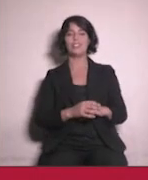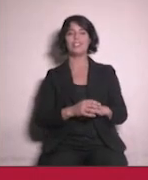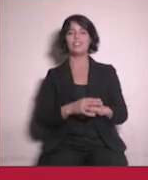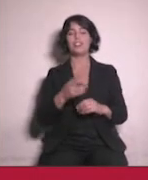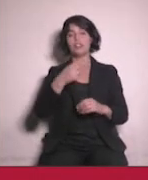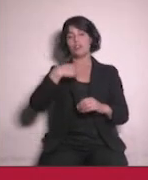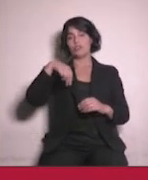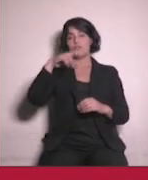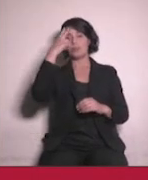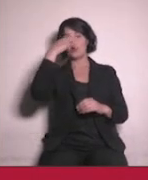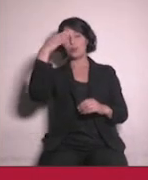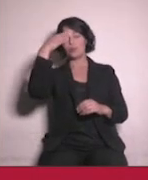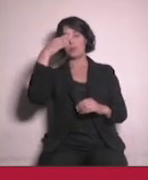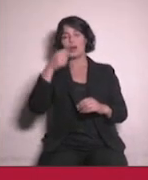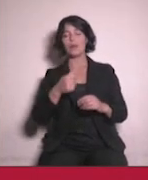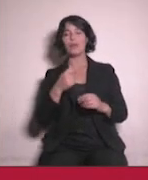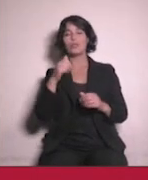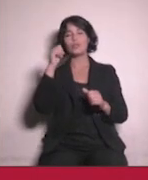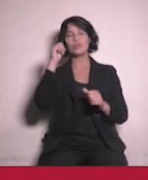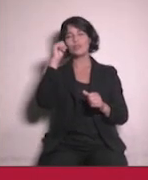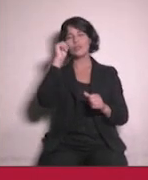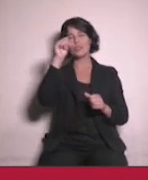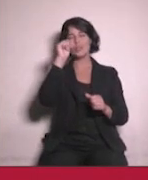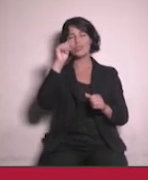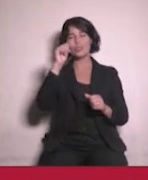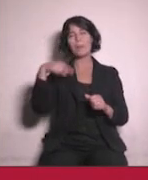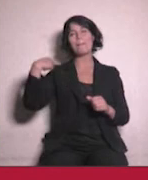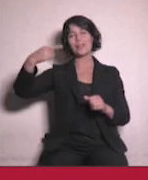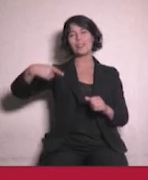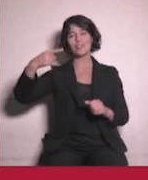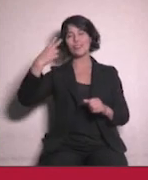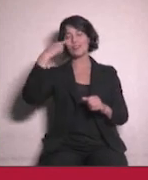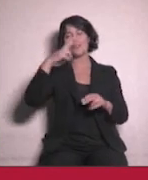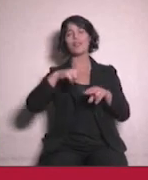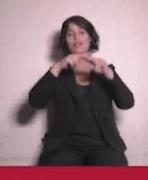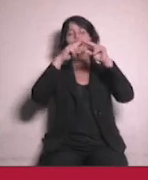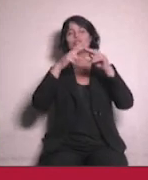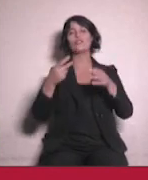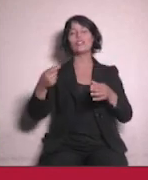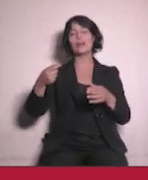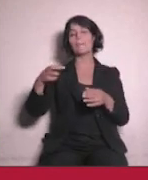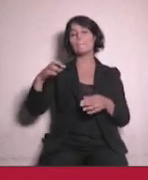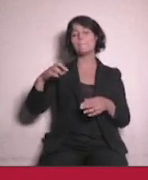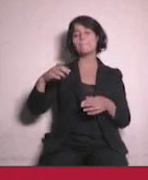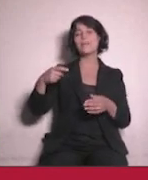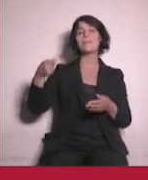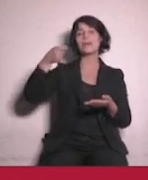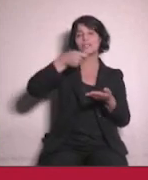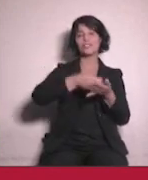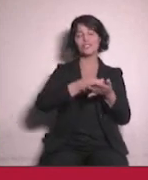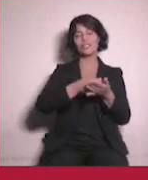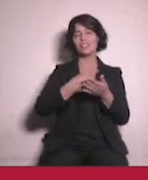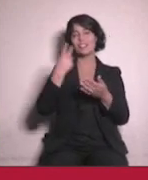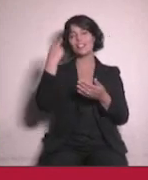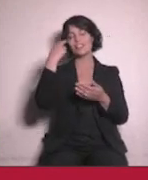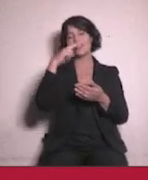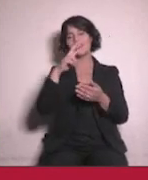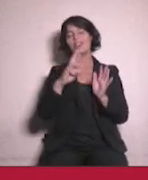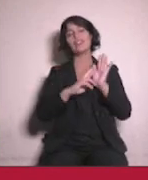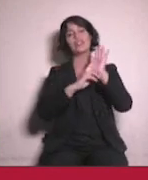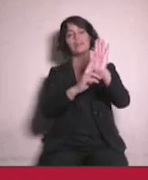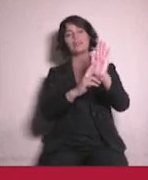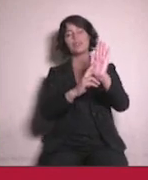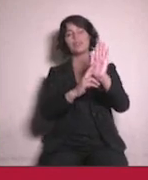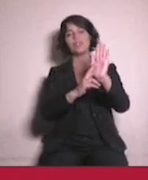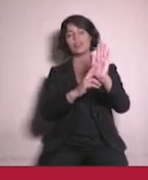Nos preocupamos de seguir día a día cada una de nuestras inversiones y de participar en cada una de las instancias que debemos hacer en representación